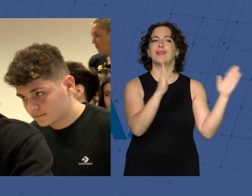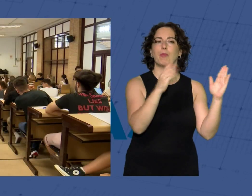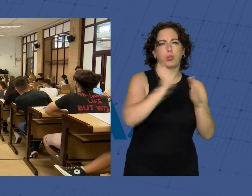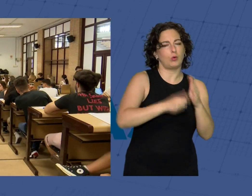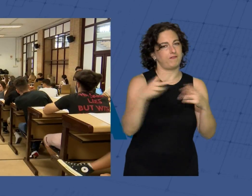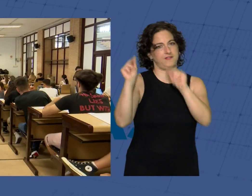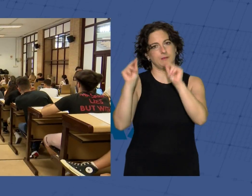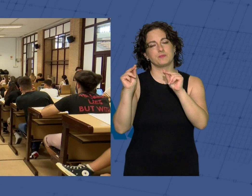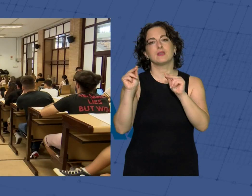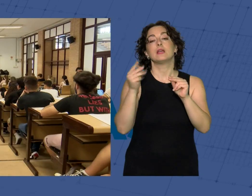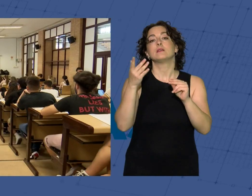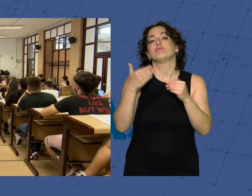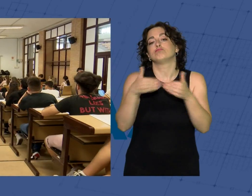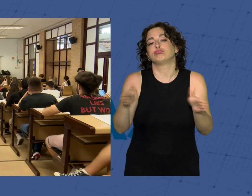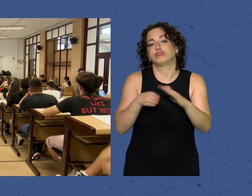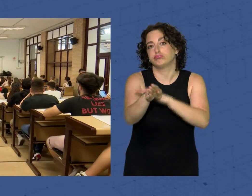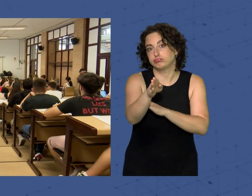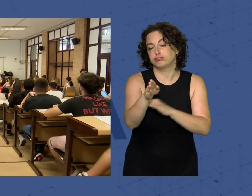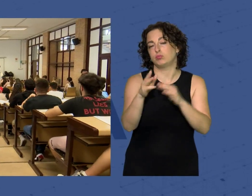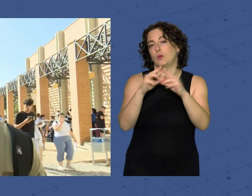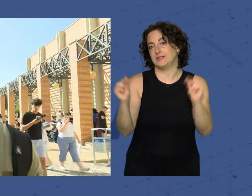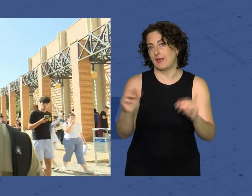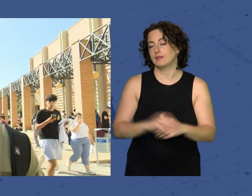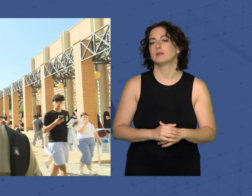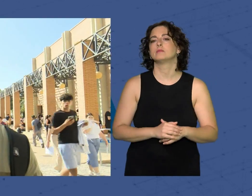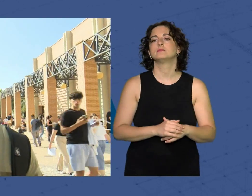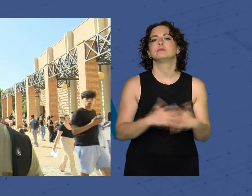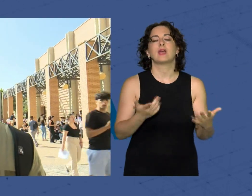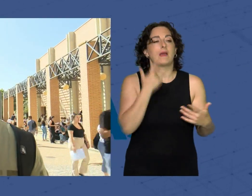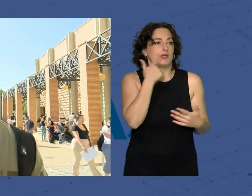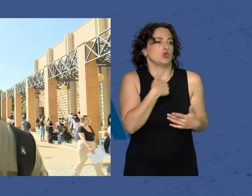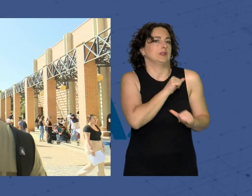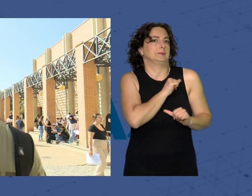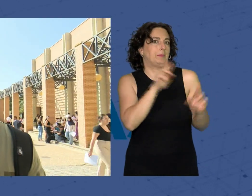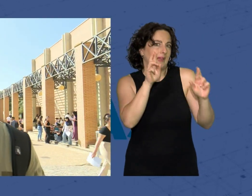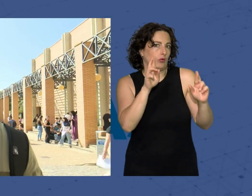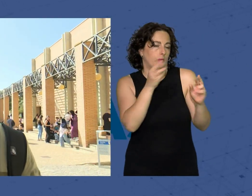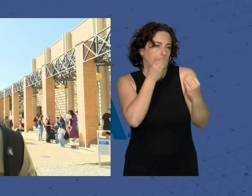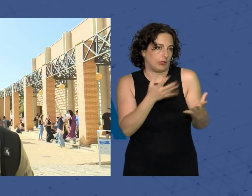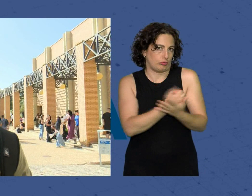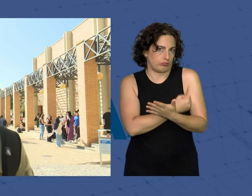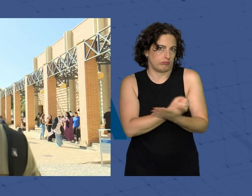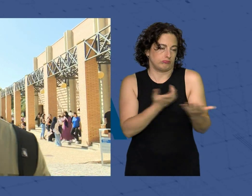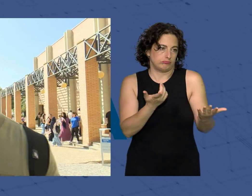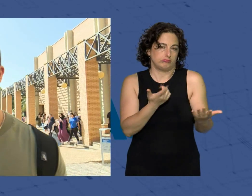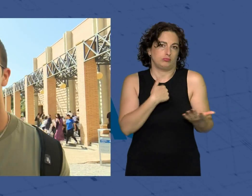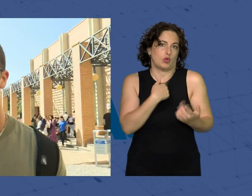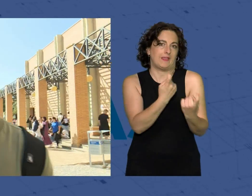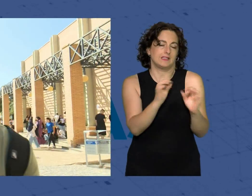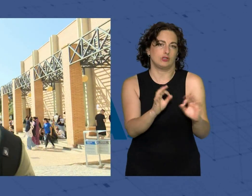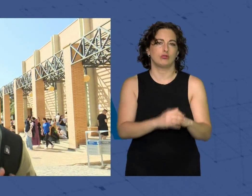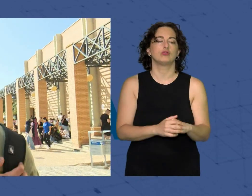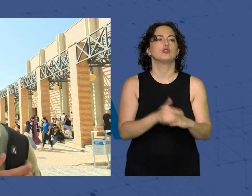y la puerta de acceso a sus aspiraciones universitarias. Hombre, a ver, yo espero sacarlas bien, vaya, porque es lo que necesito.